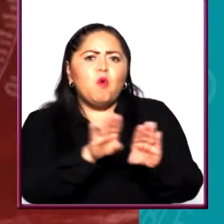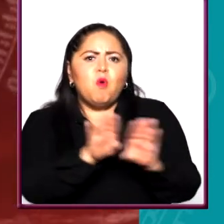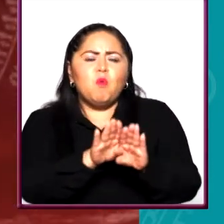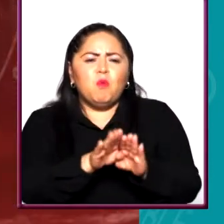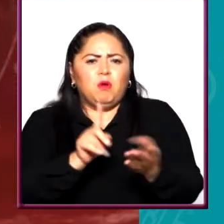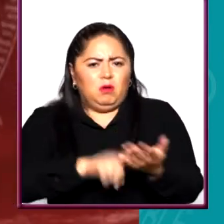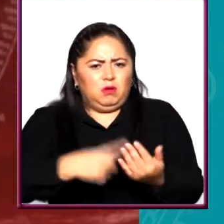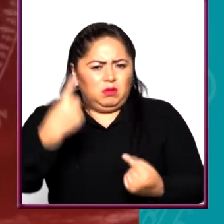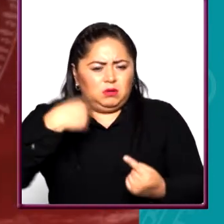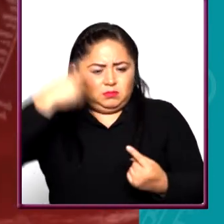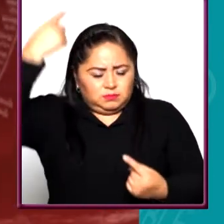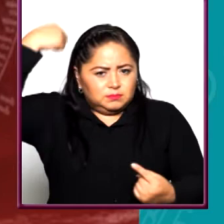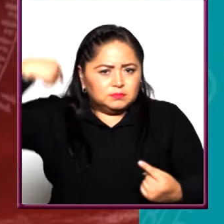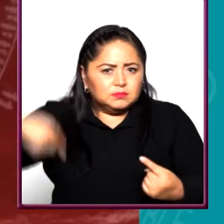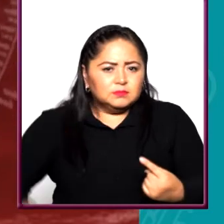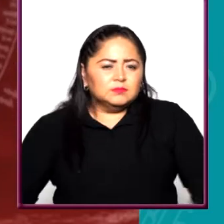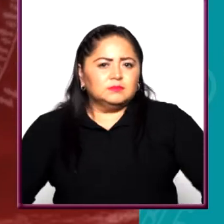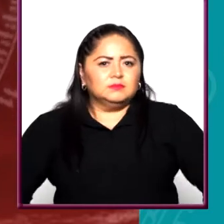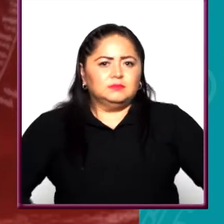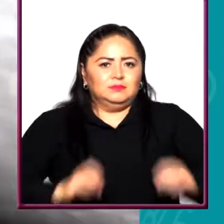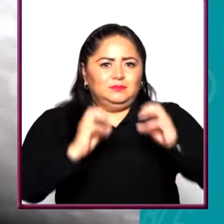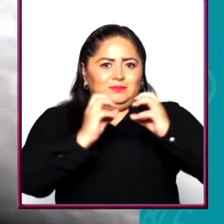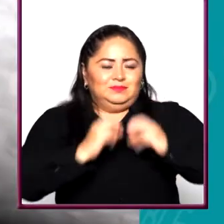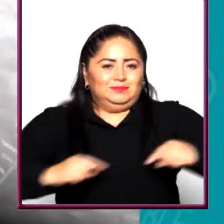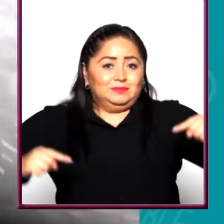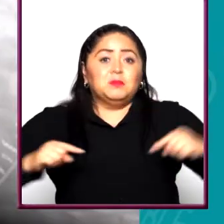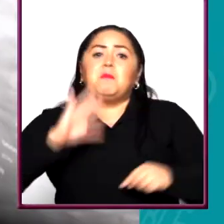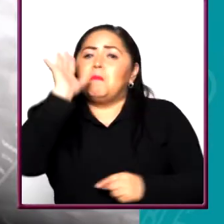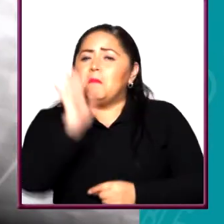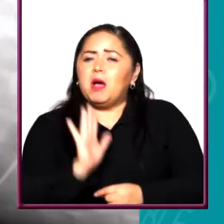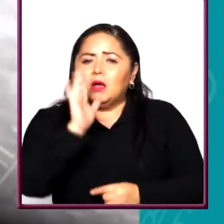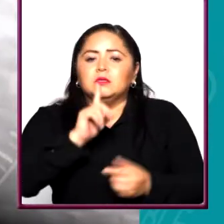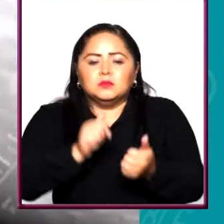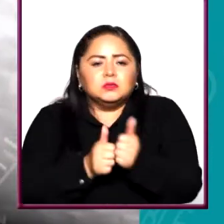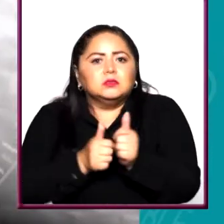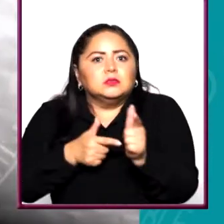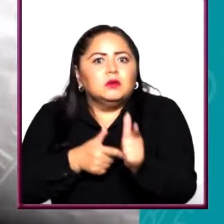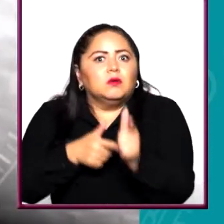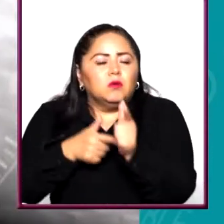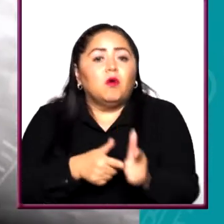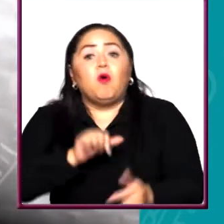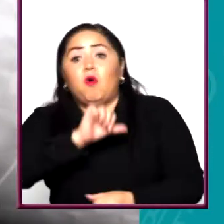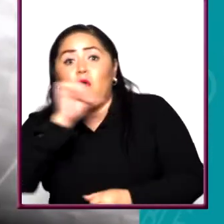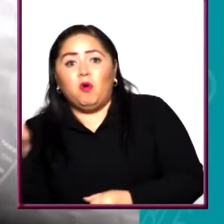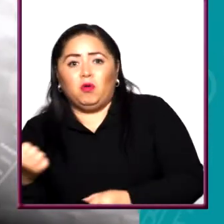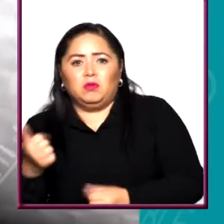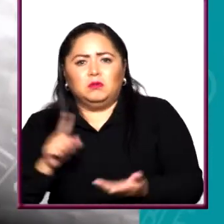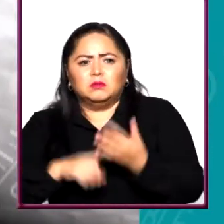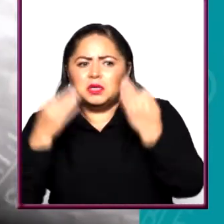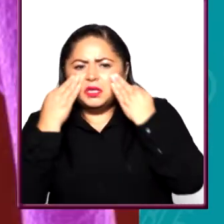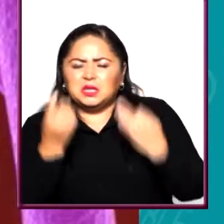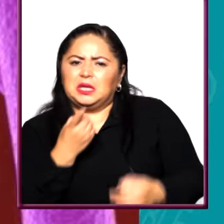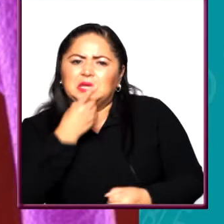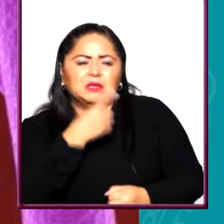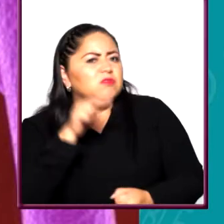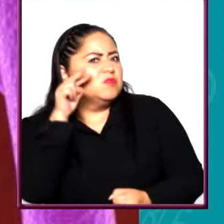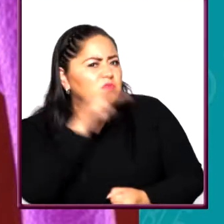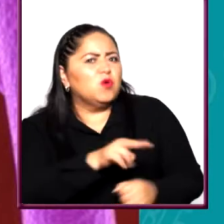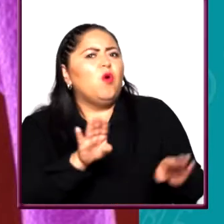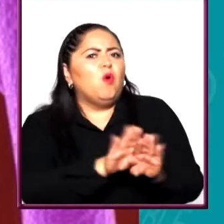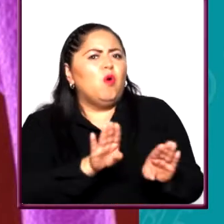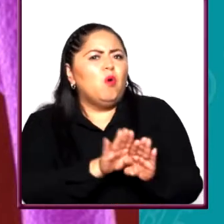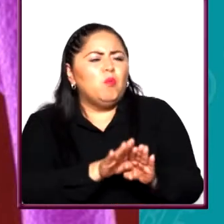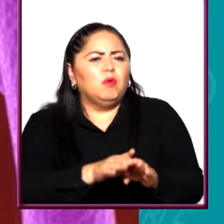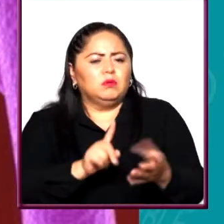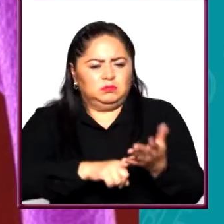la fimbria lo absorbió hacia la trompa de Falopio. Al parecer siguió avanzando, puesto que otros testigos mencionan haber visto